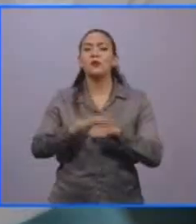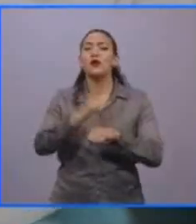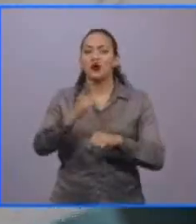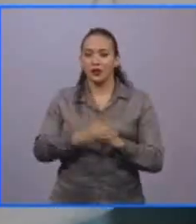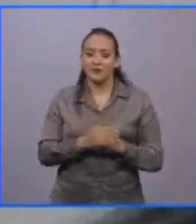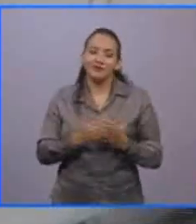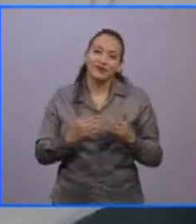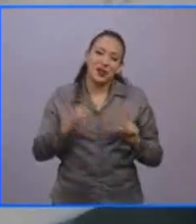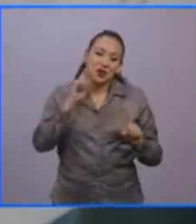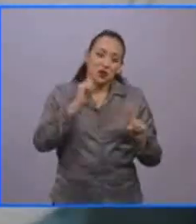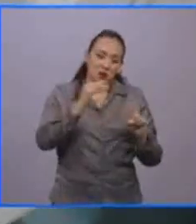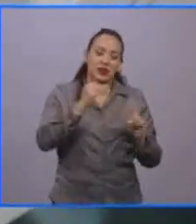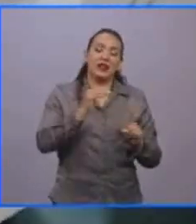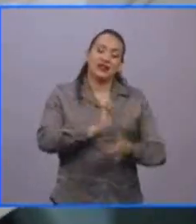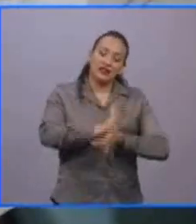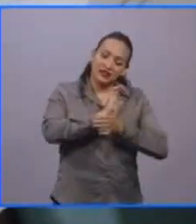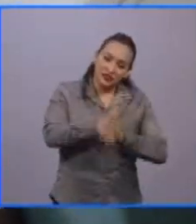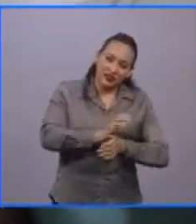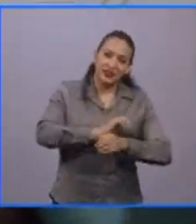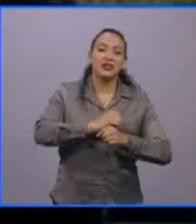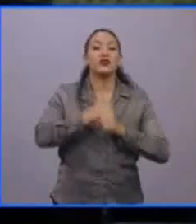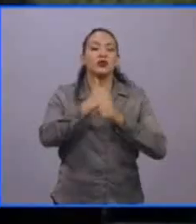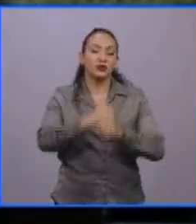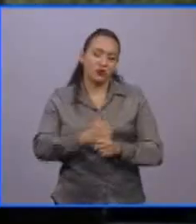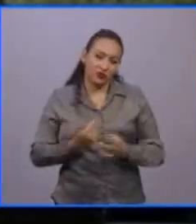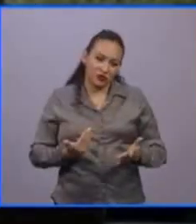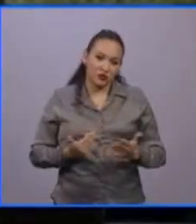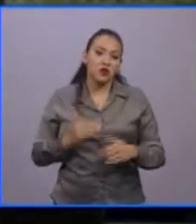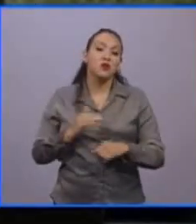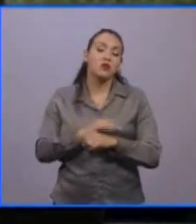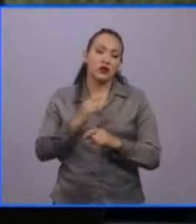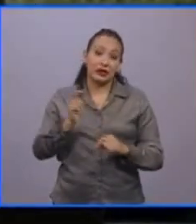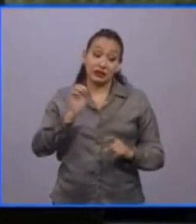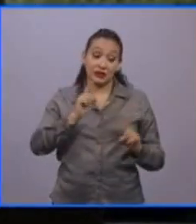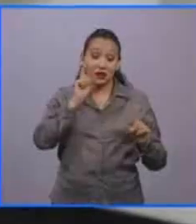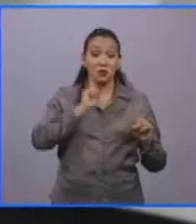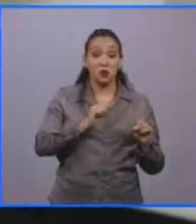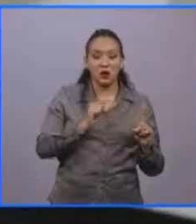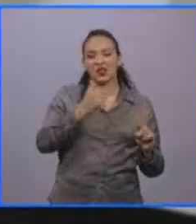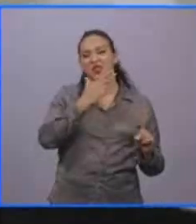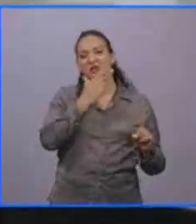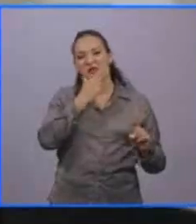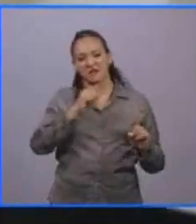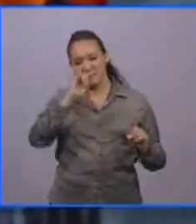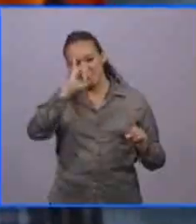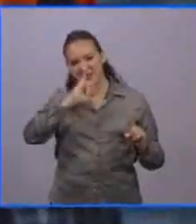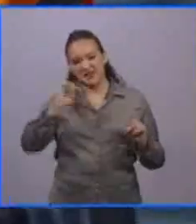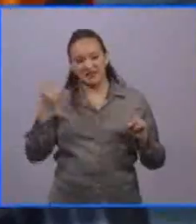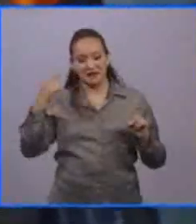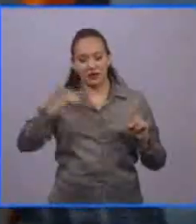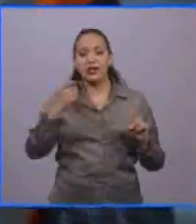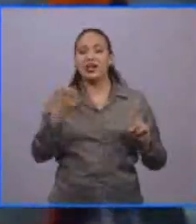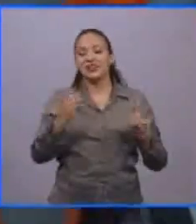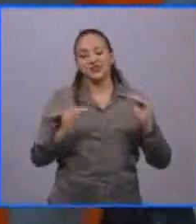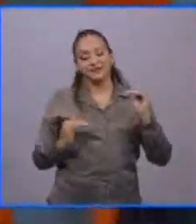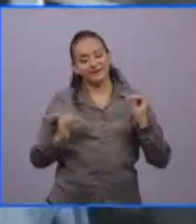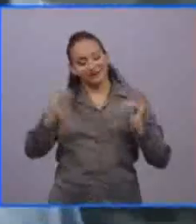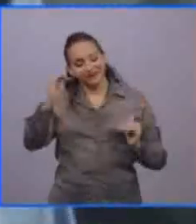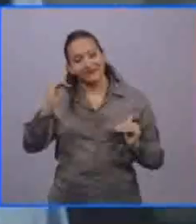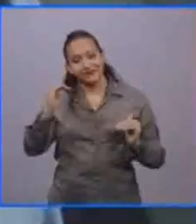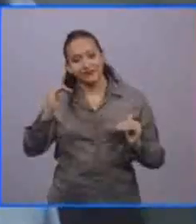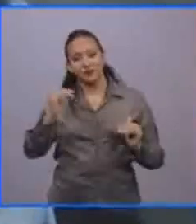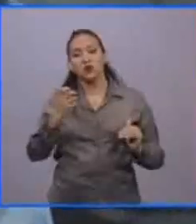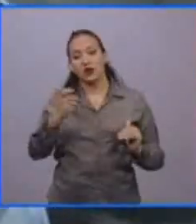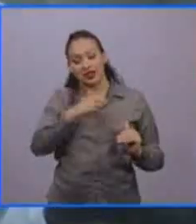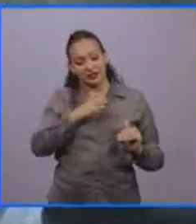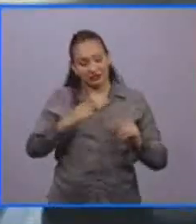se encuentra en una situación de vulnerabilidad y desigualdad por cuestiones de género, lo que refleja un desequilibrio entre las partes involucradas en